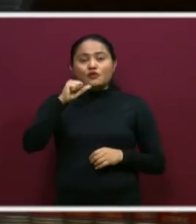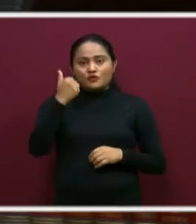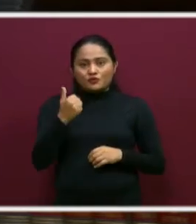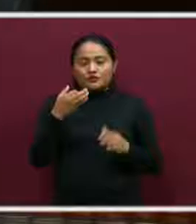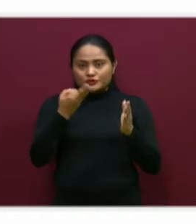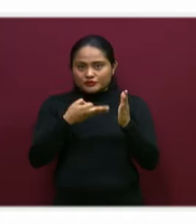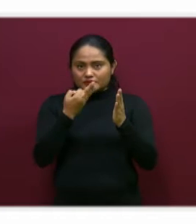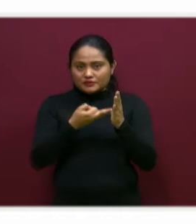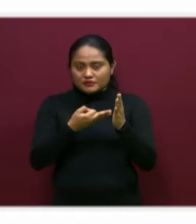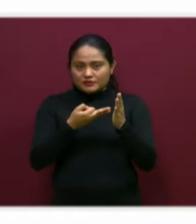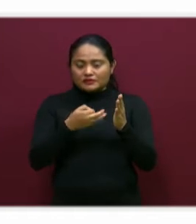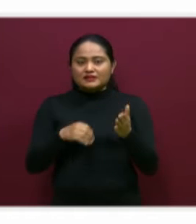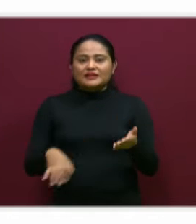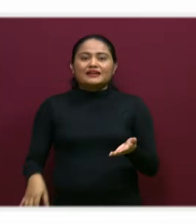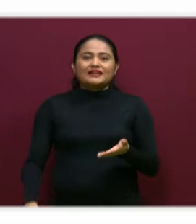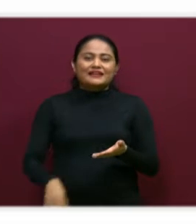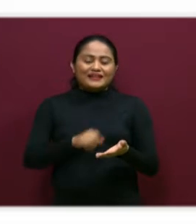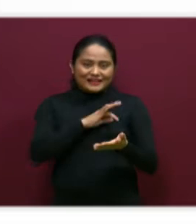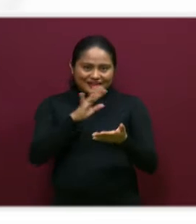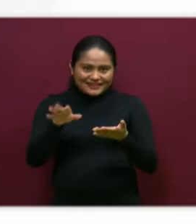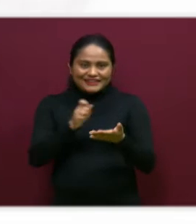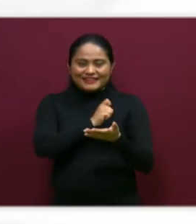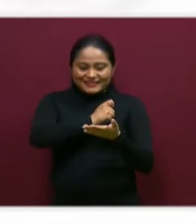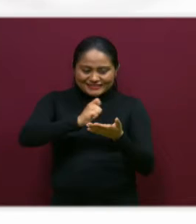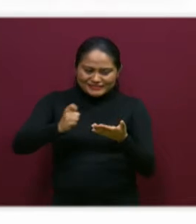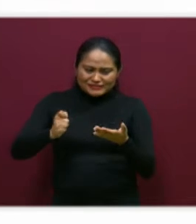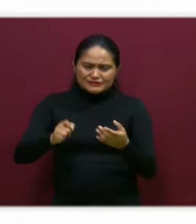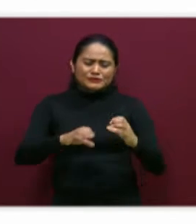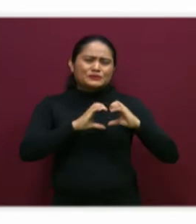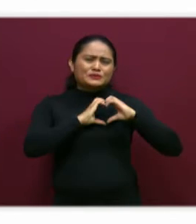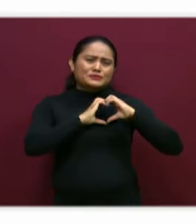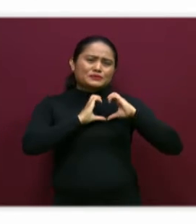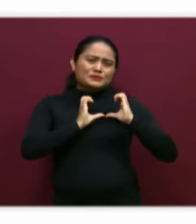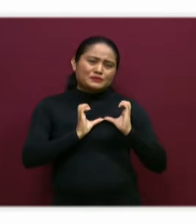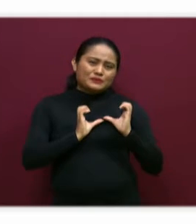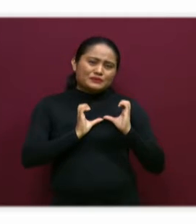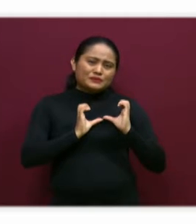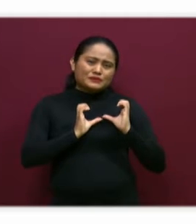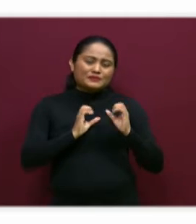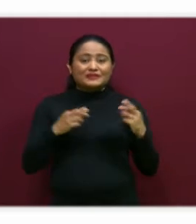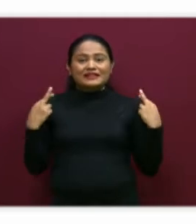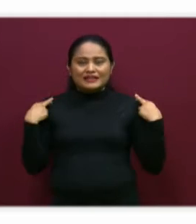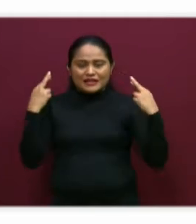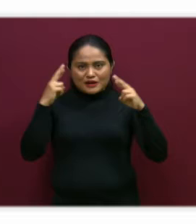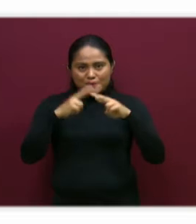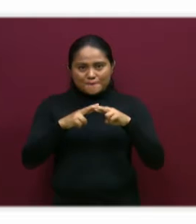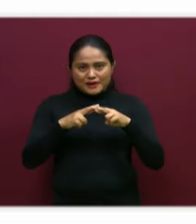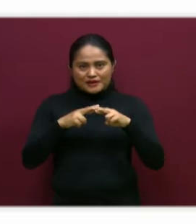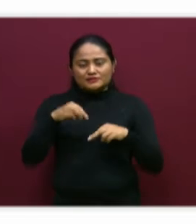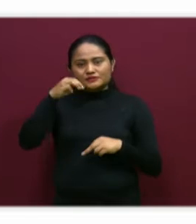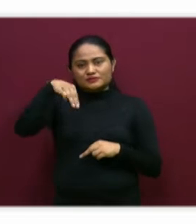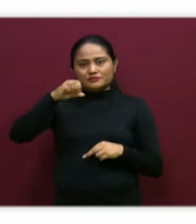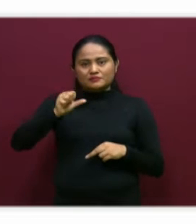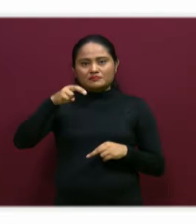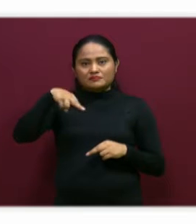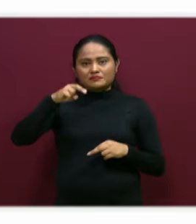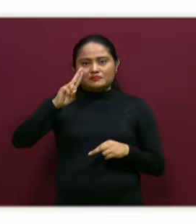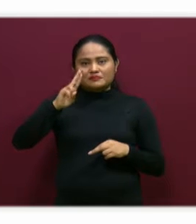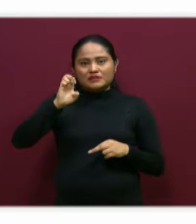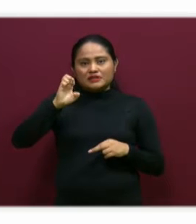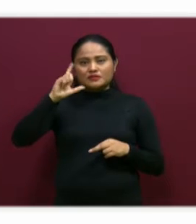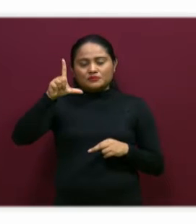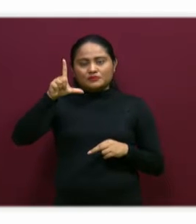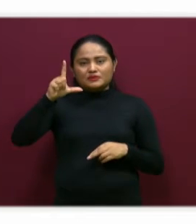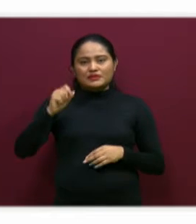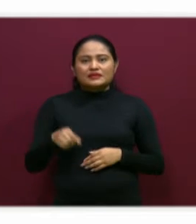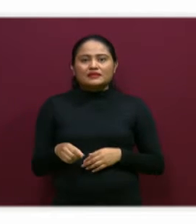roto creo que el mismo taller del cb como lo imparte el maestro manuel brabo y es dirigido para niños de 12 15 años en esta